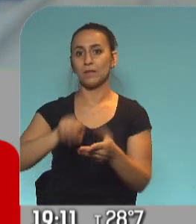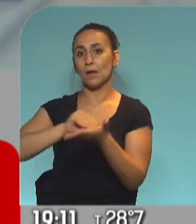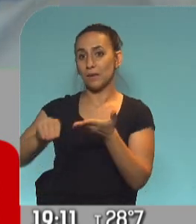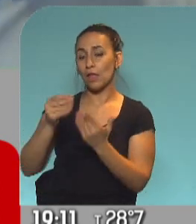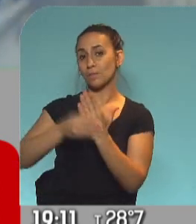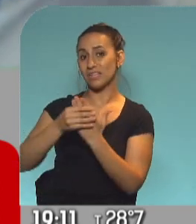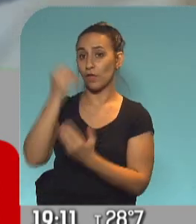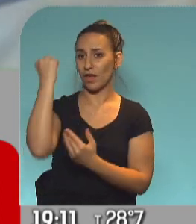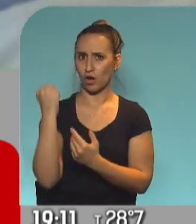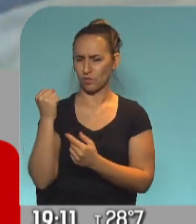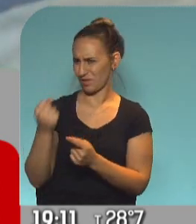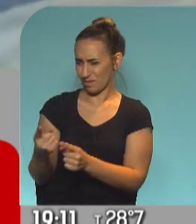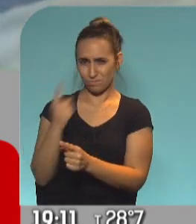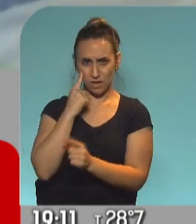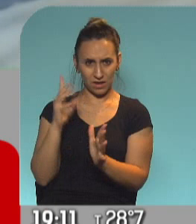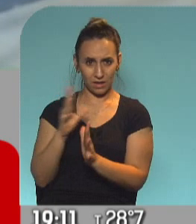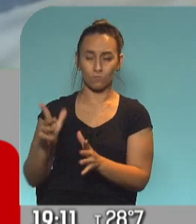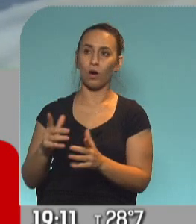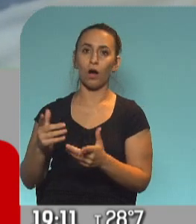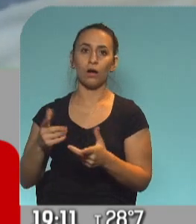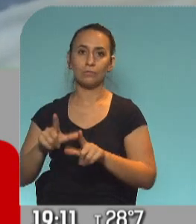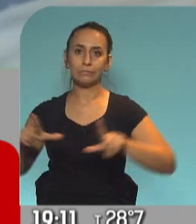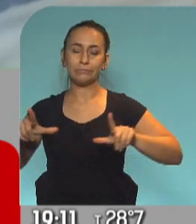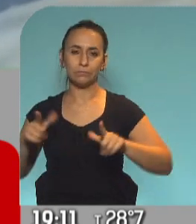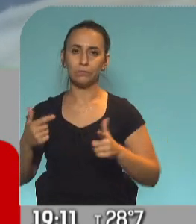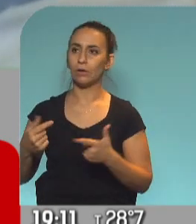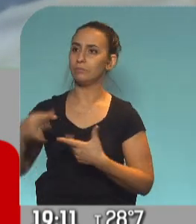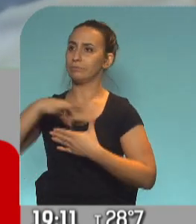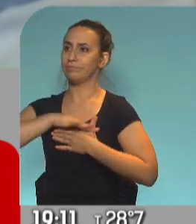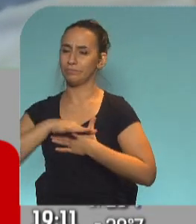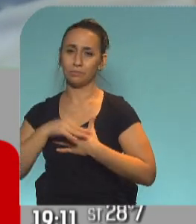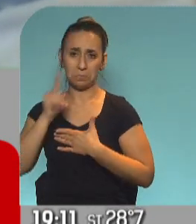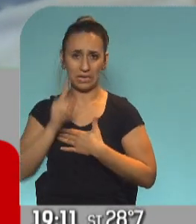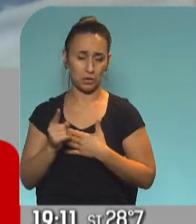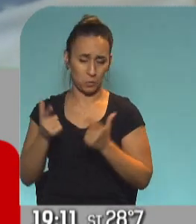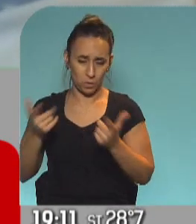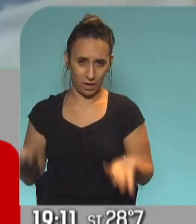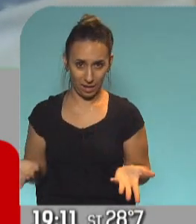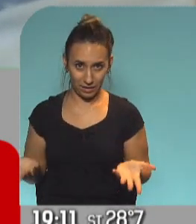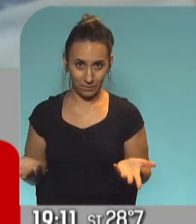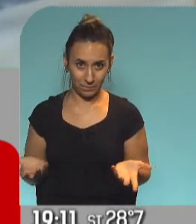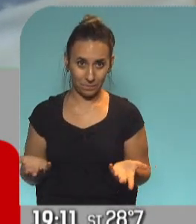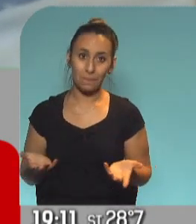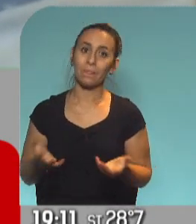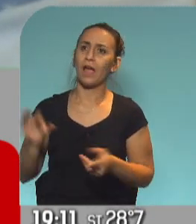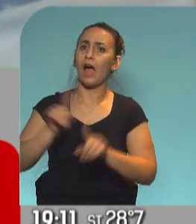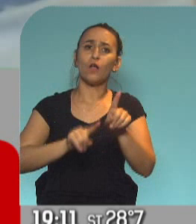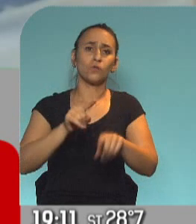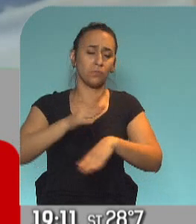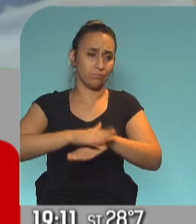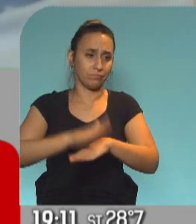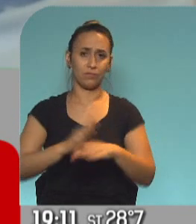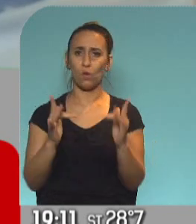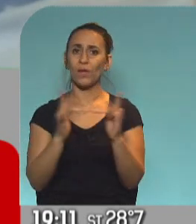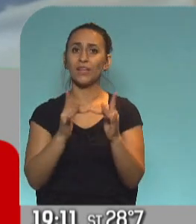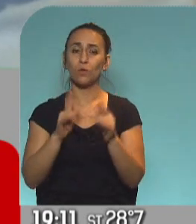que poca exposición parecen tener, alguna encargada de lo virtual, de lo digital. Y por otro